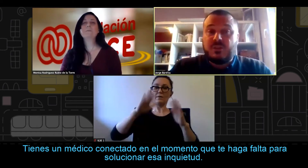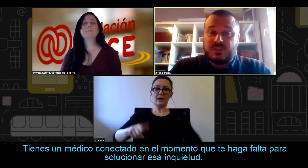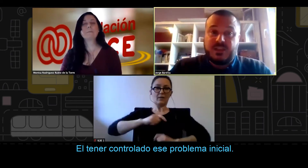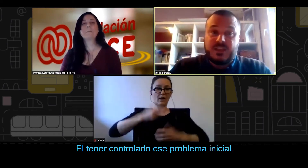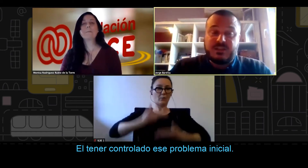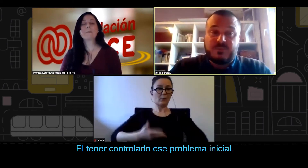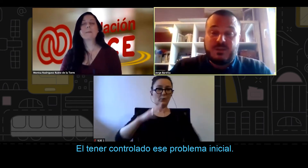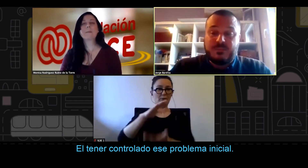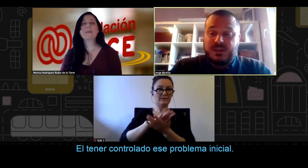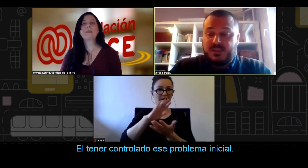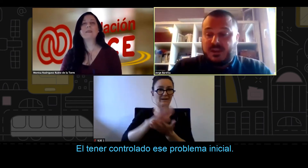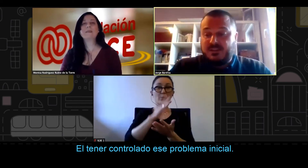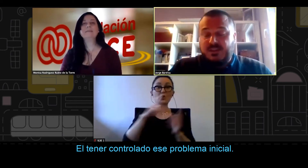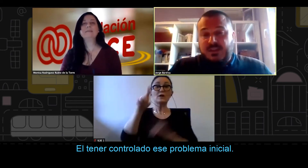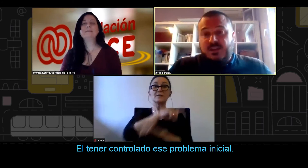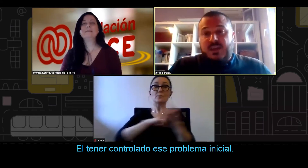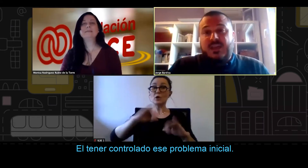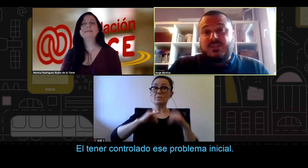controlado ese problema inicial.